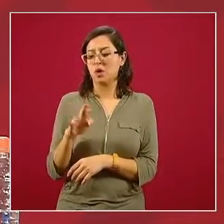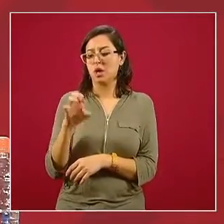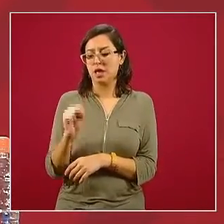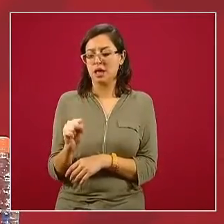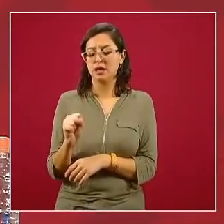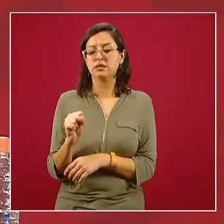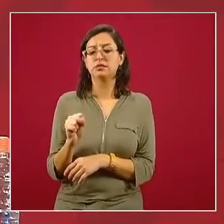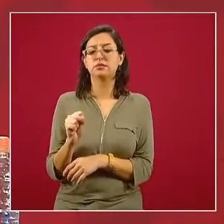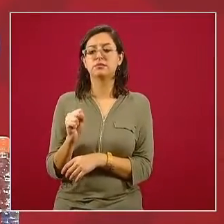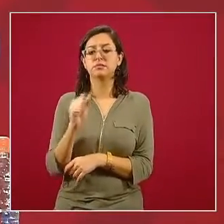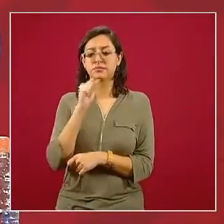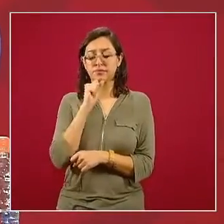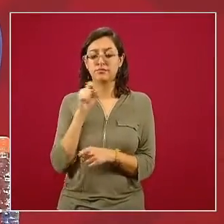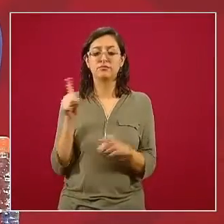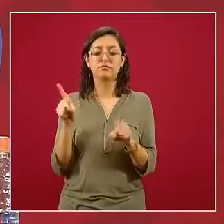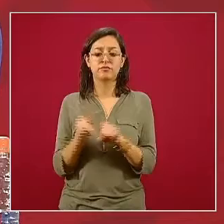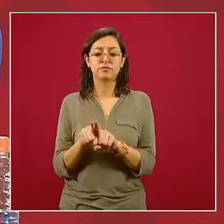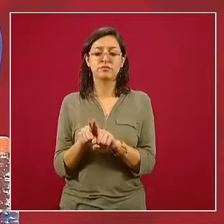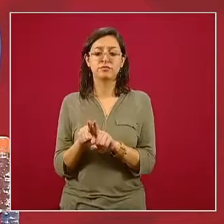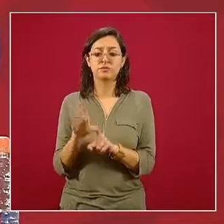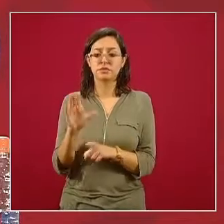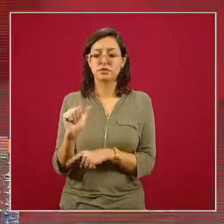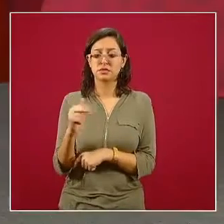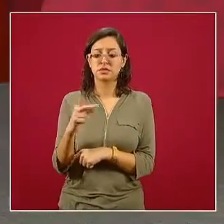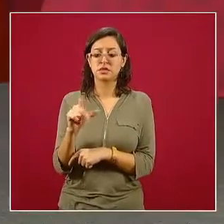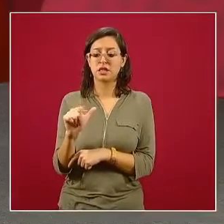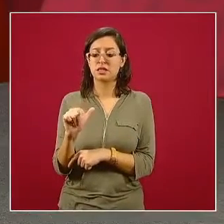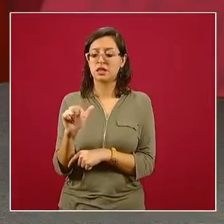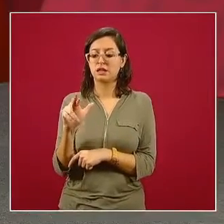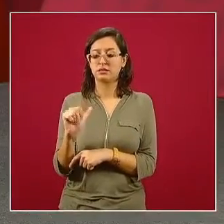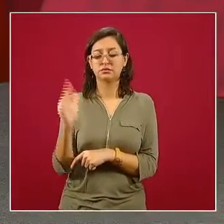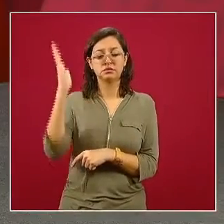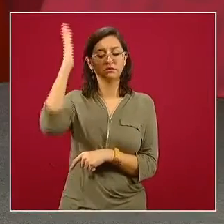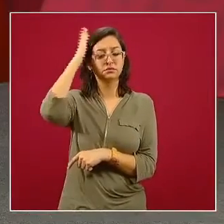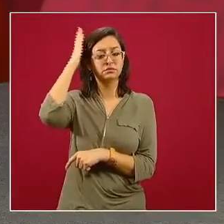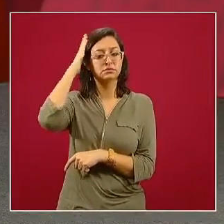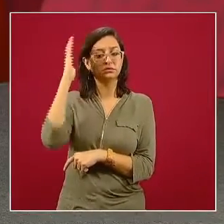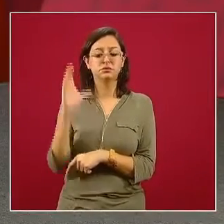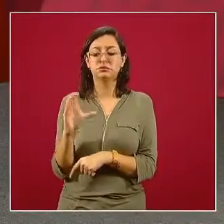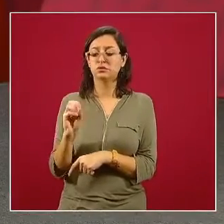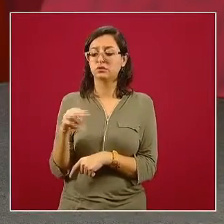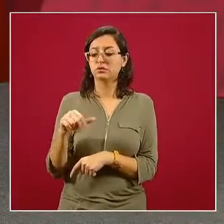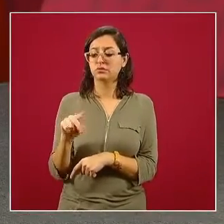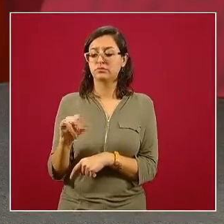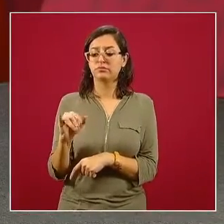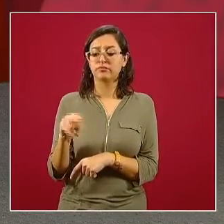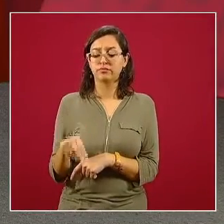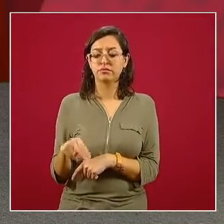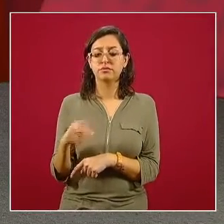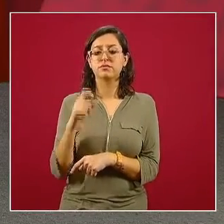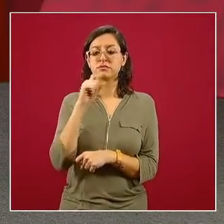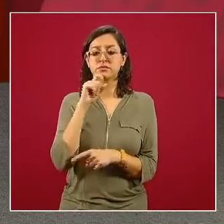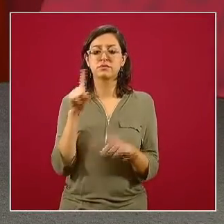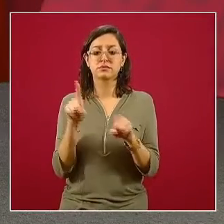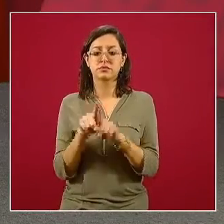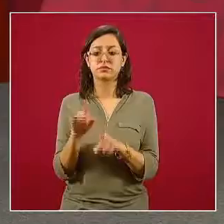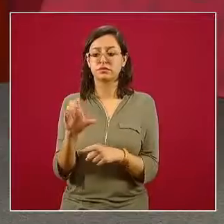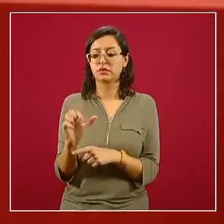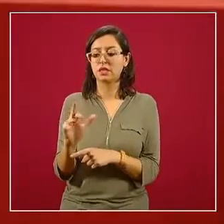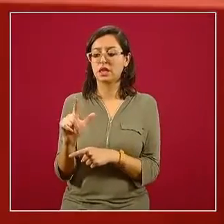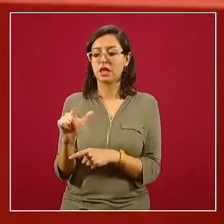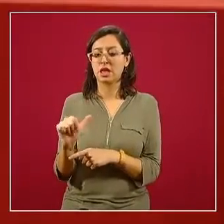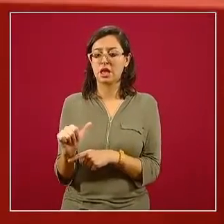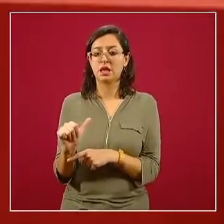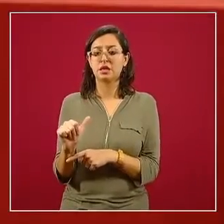Gassman, estará Candelaria Ochoa, titular de la CONAVIM, nuestra colega directa Carla